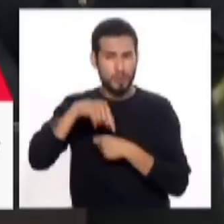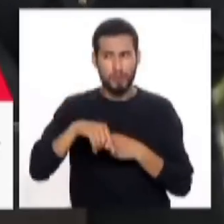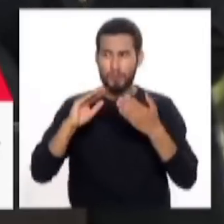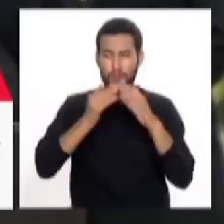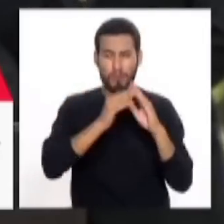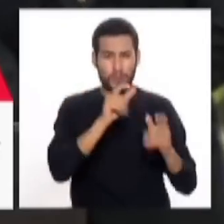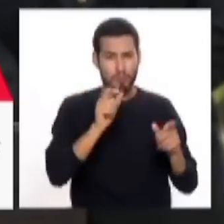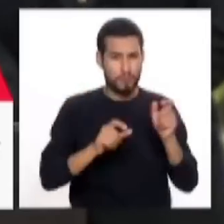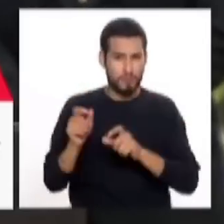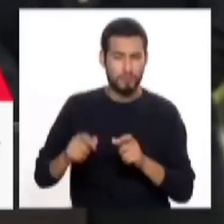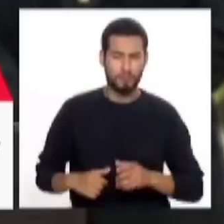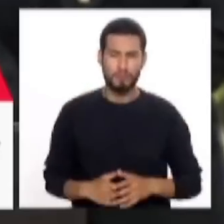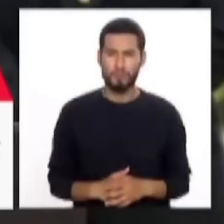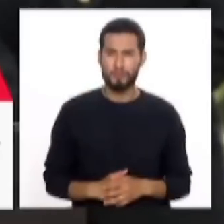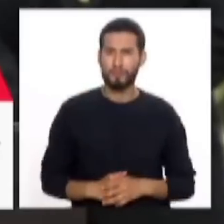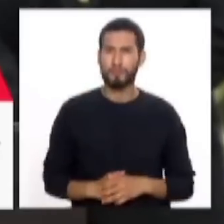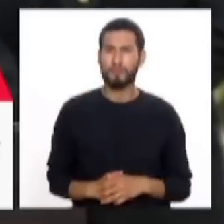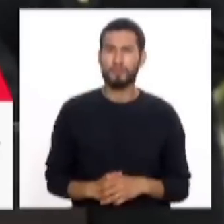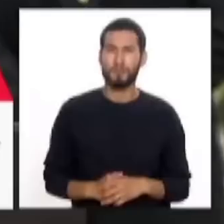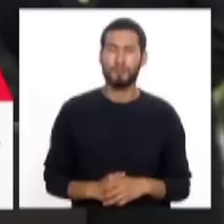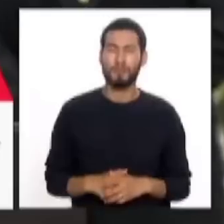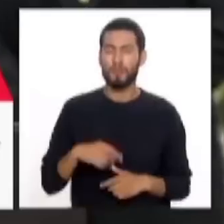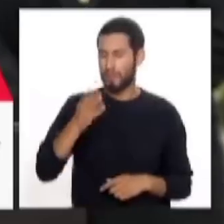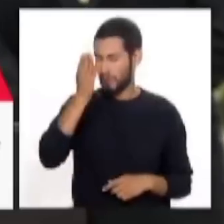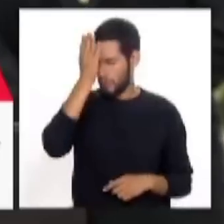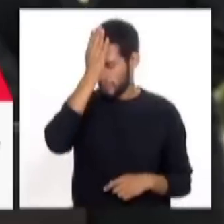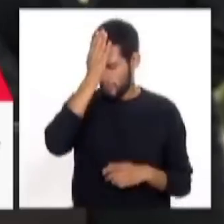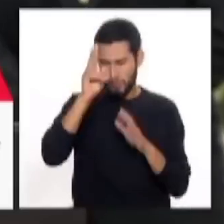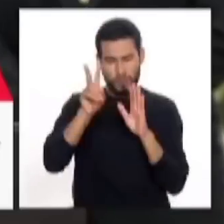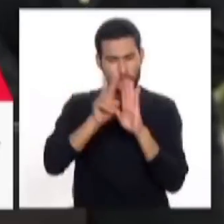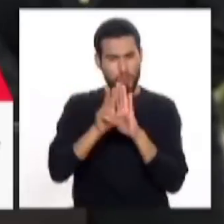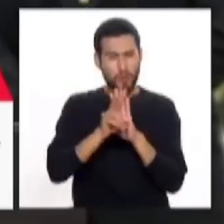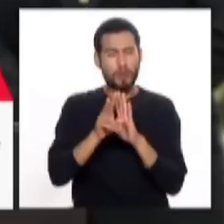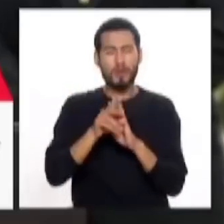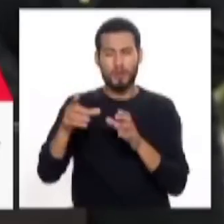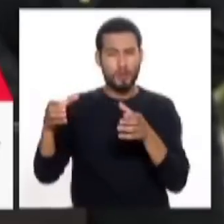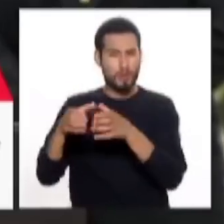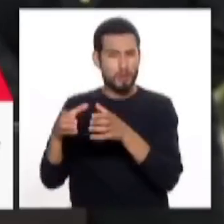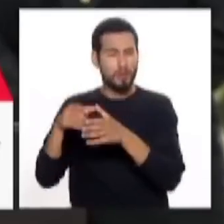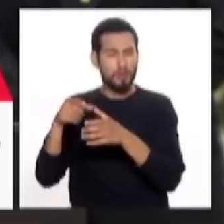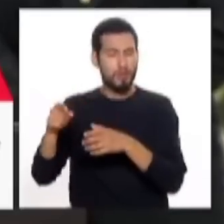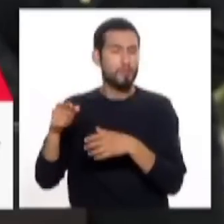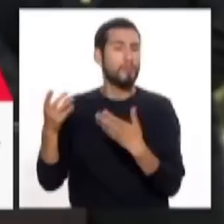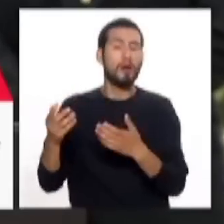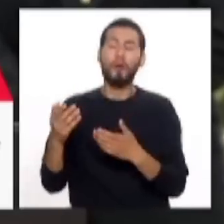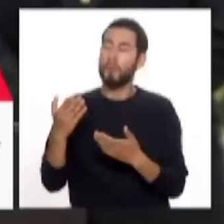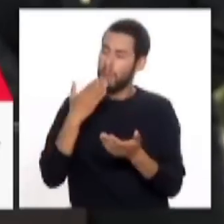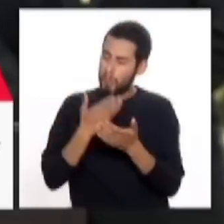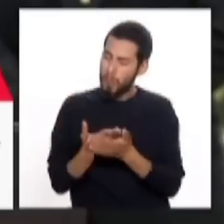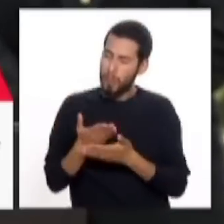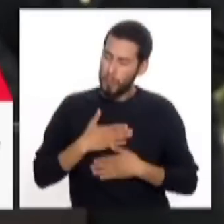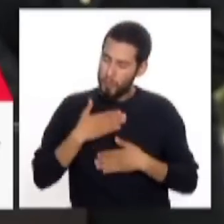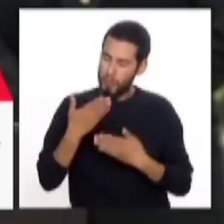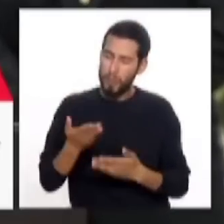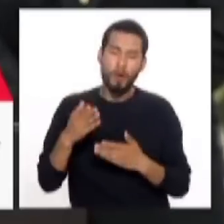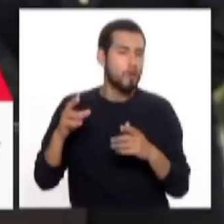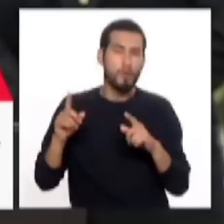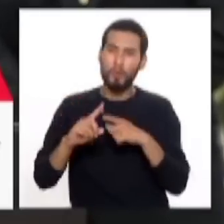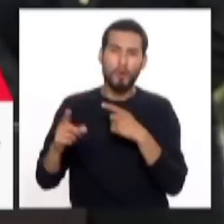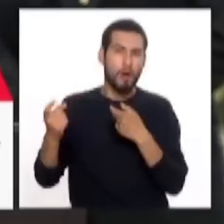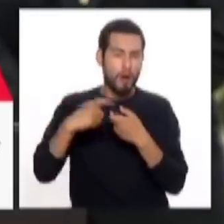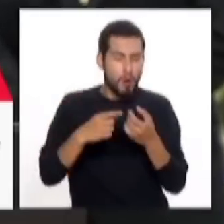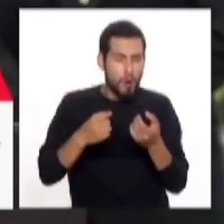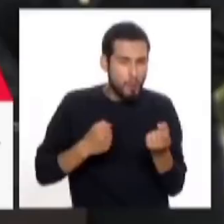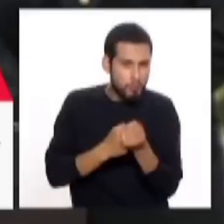población. El Cuerpo General de Bomberos Voluntarios del Perú, por estar atentos a colaborar en cualquier situación